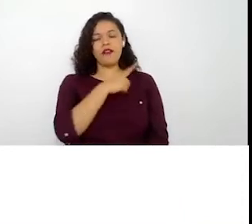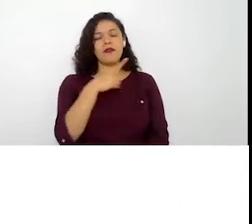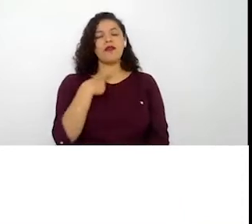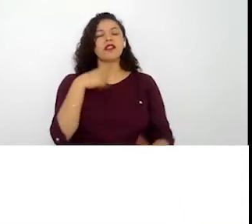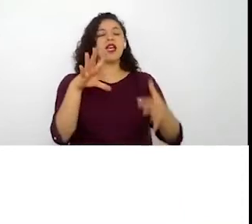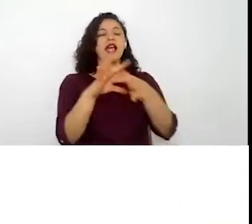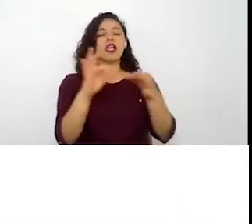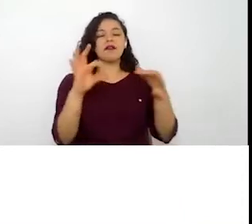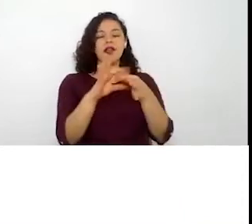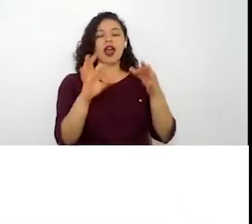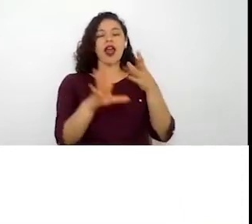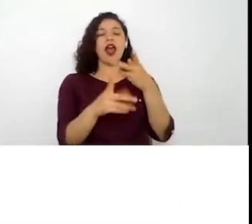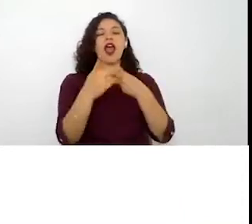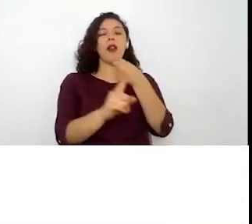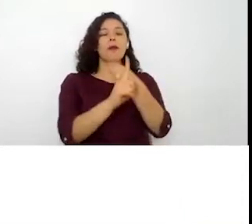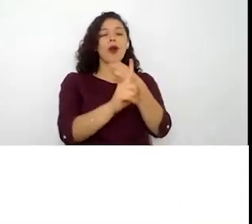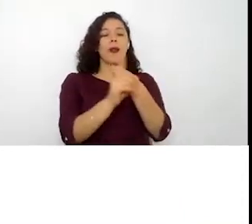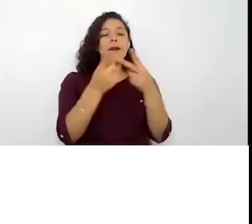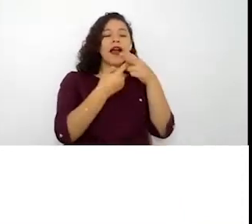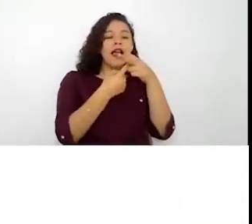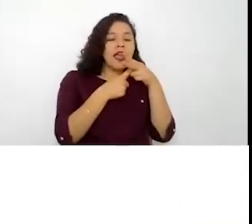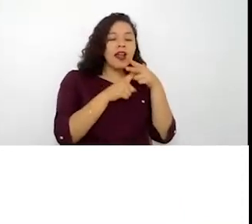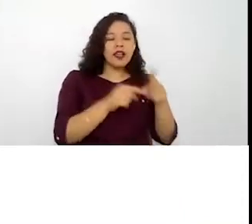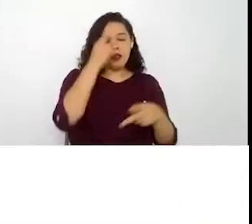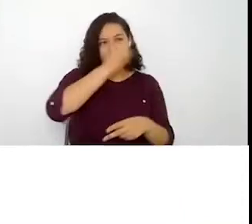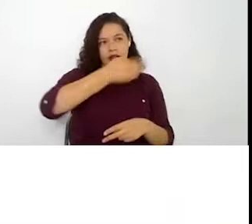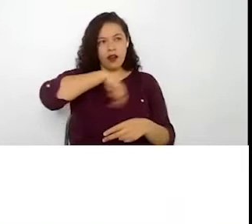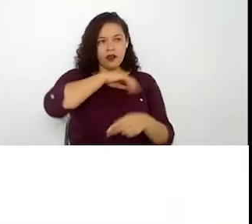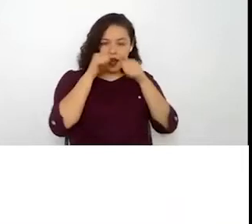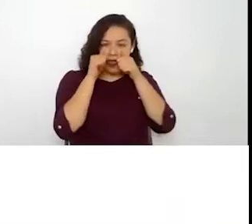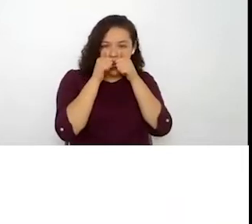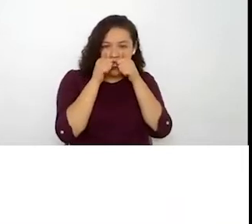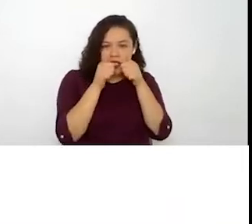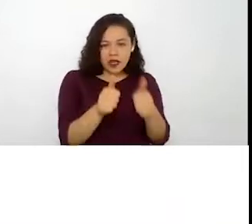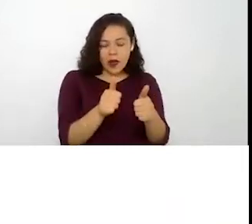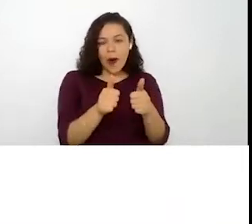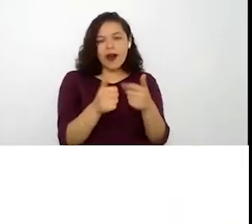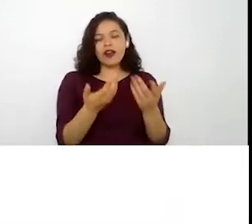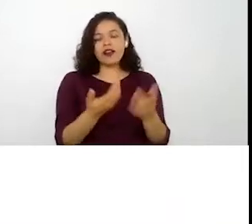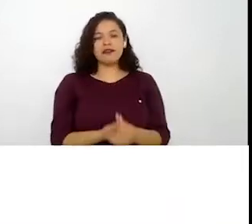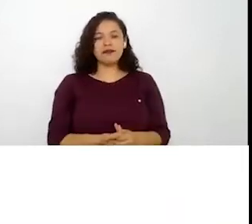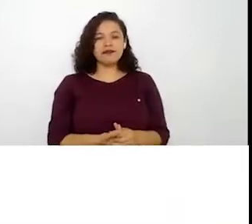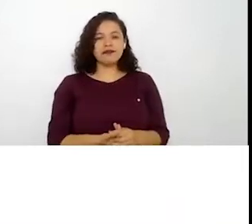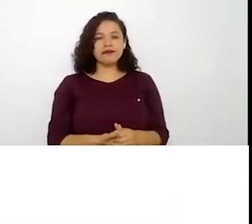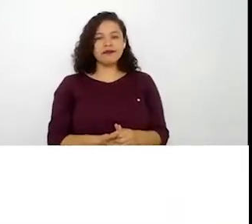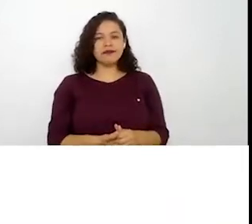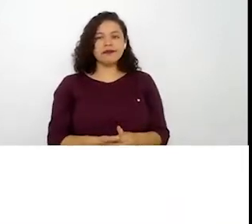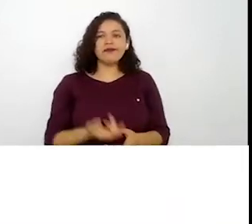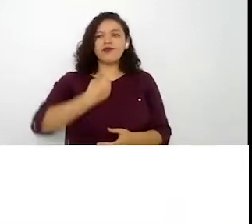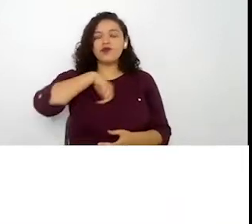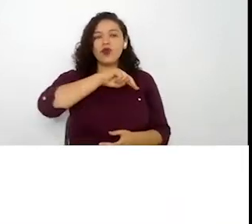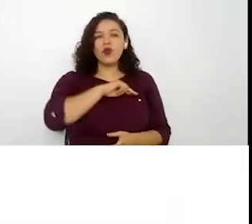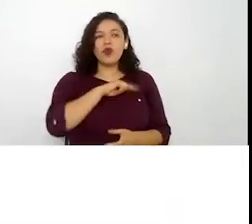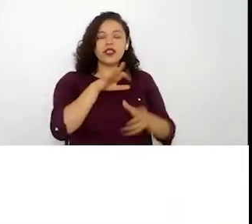el problema raíz en el que estamos trabajando en el que se está haciendo nuestra Por lo cual se está haciendo nuestra